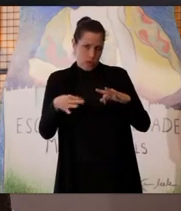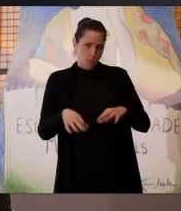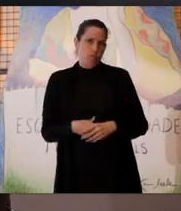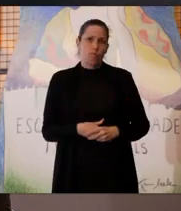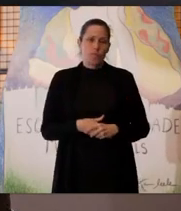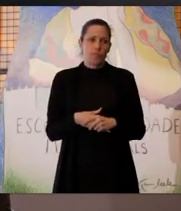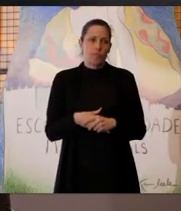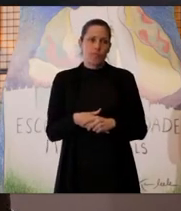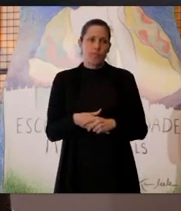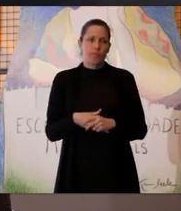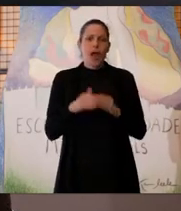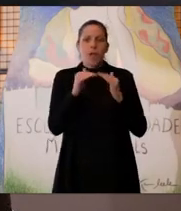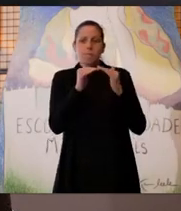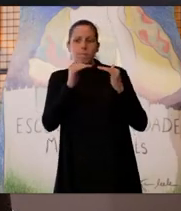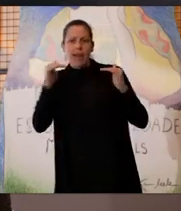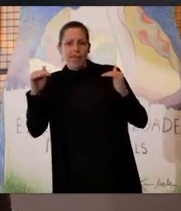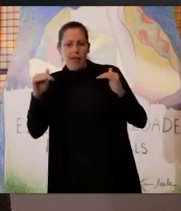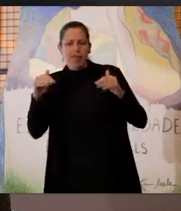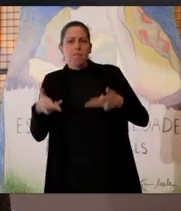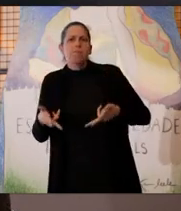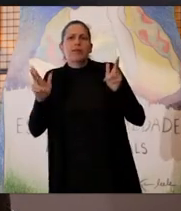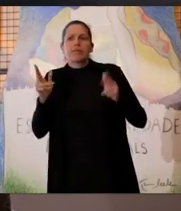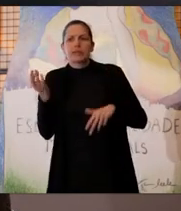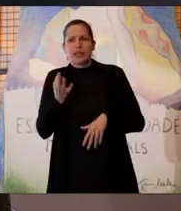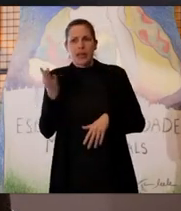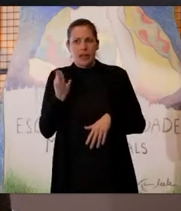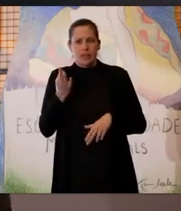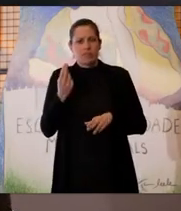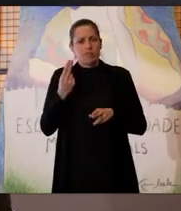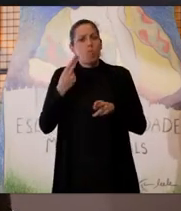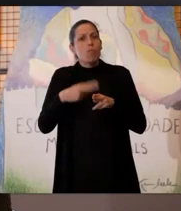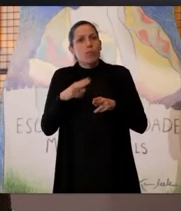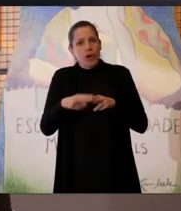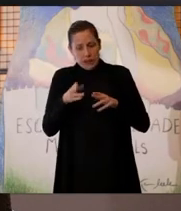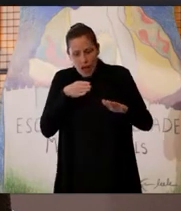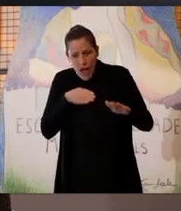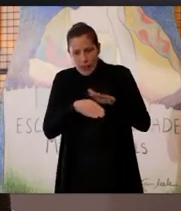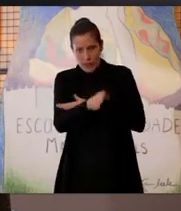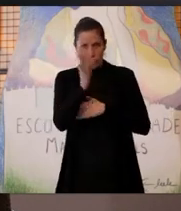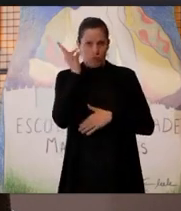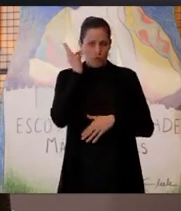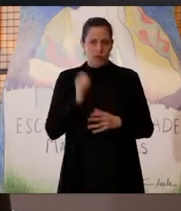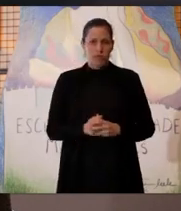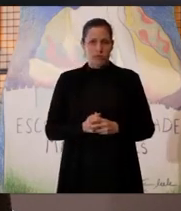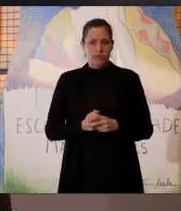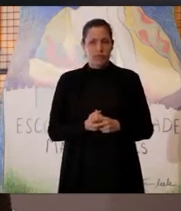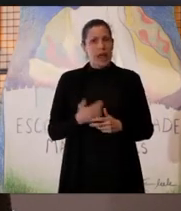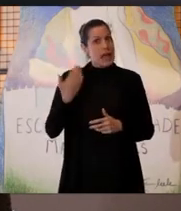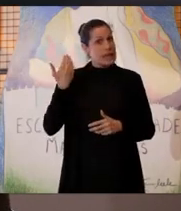la paridad permitió que muchas mujeres entremos en política pero una vez que ya estamos en política nosotras